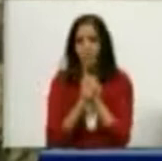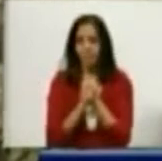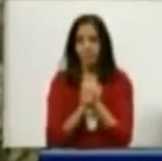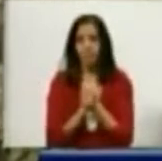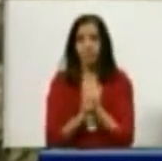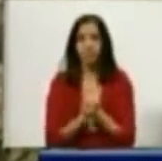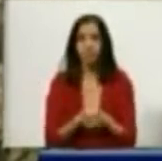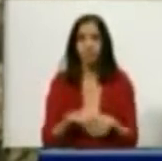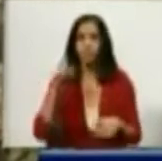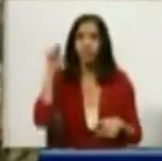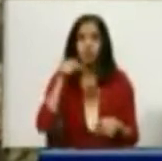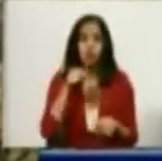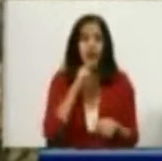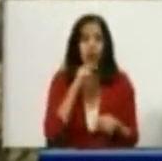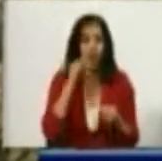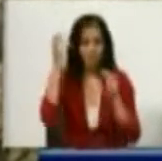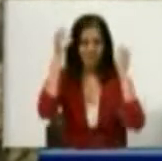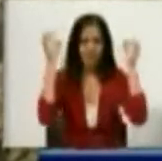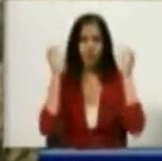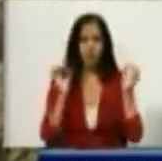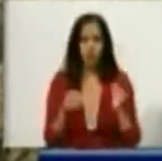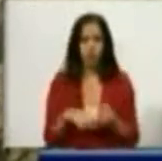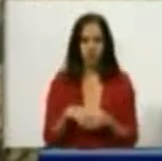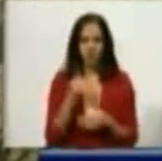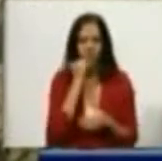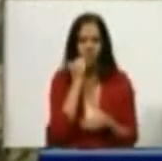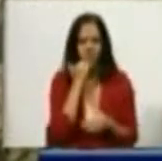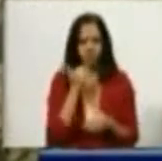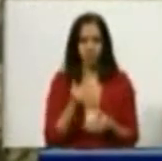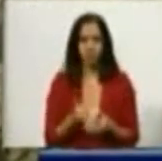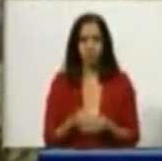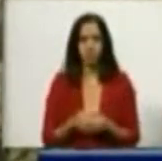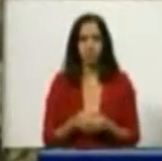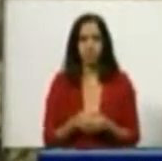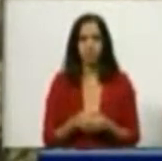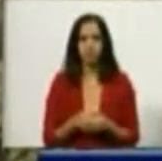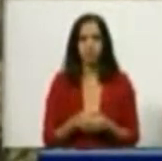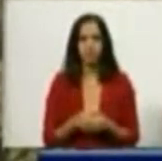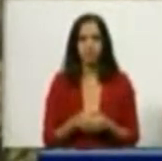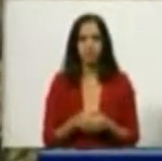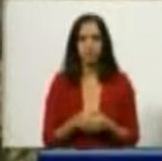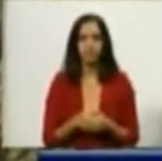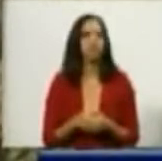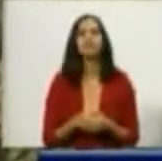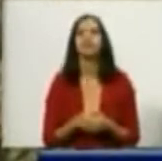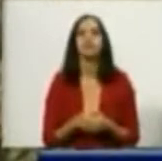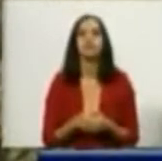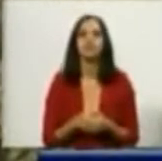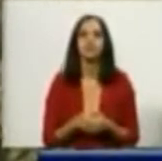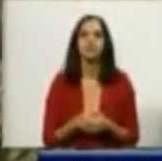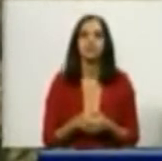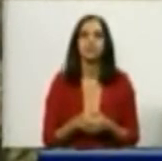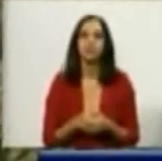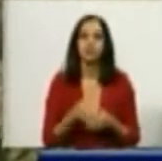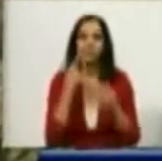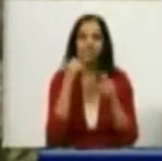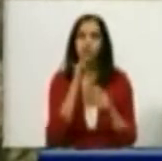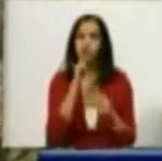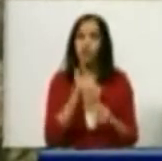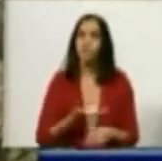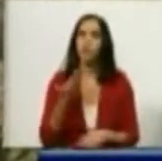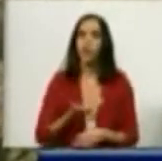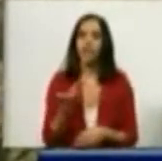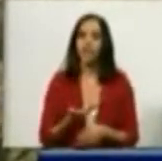desastrosos uno le decía eres una joya peluda recluctísimo ahorita le dicen reclutísimo y reclutísimo mira a mí se me ha olvidado esta noticia esto es importante